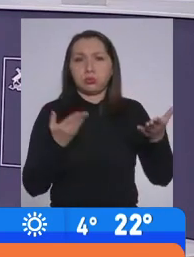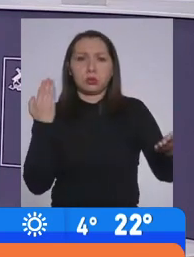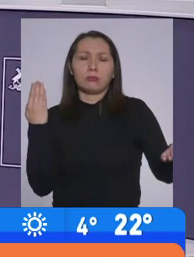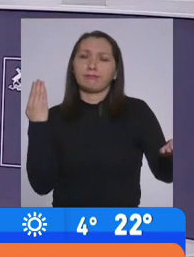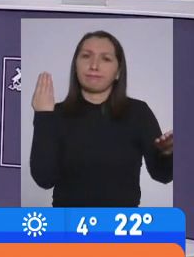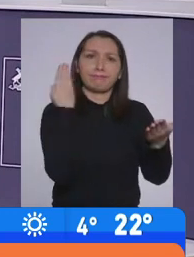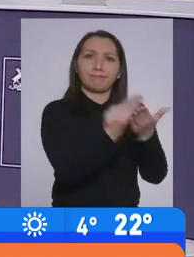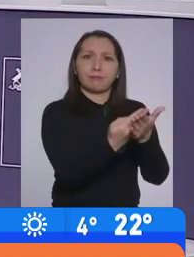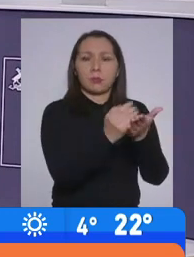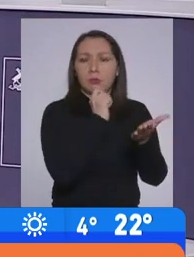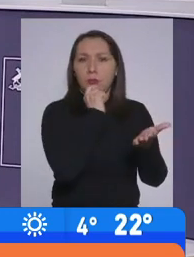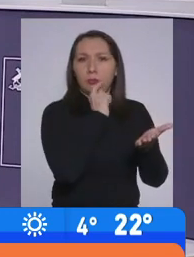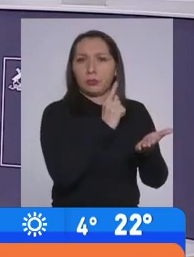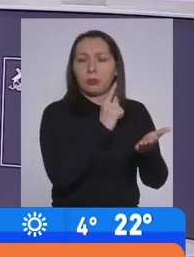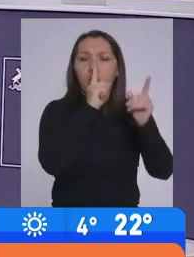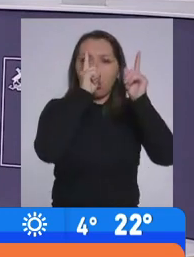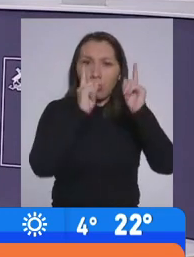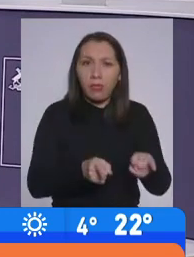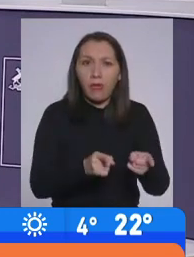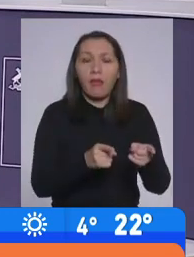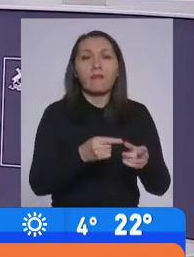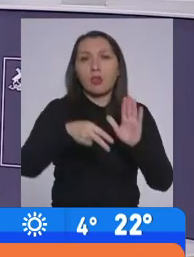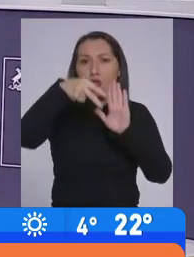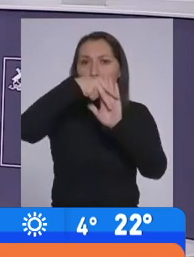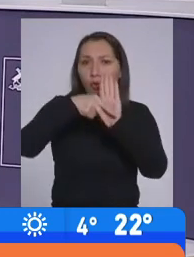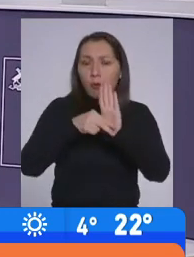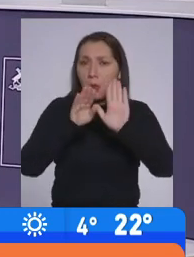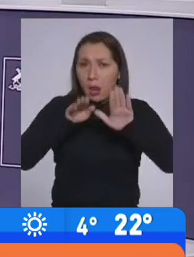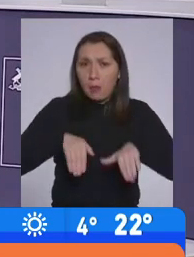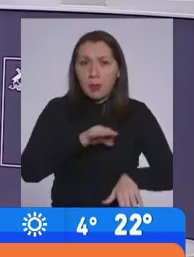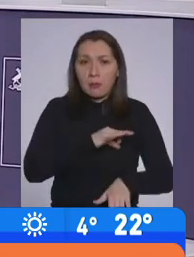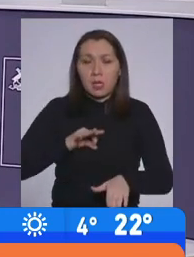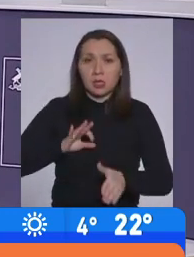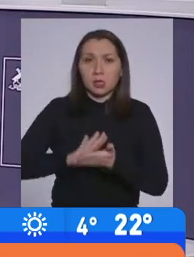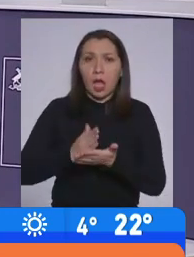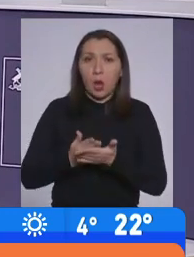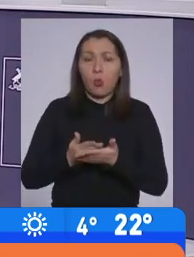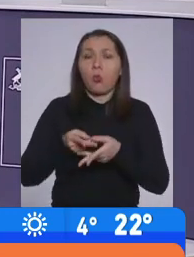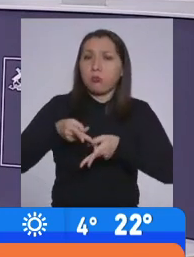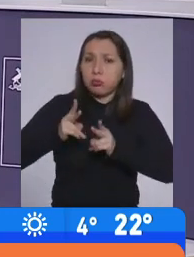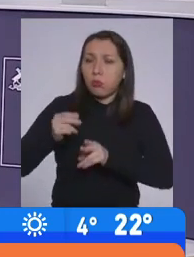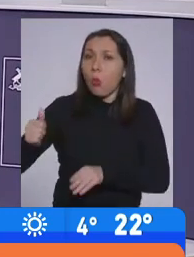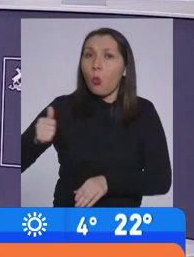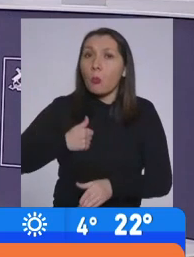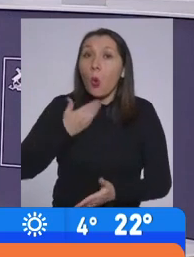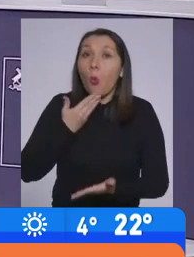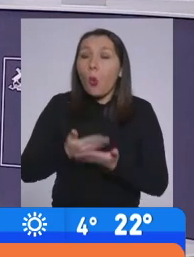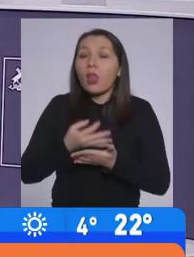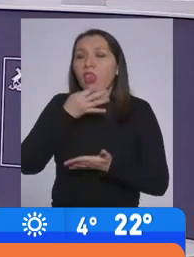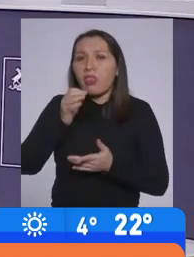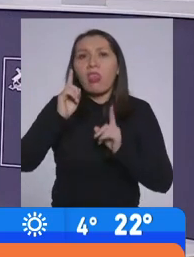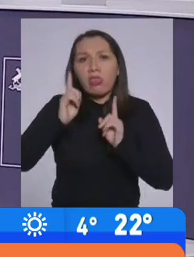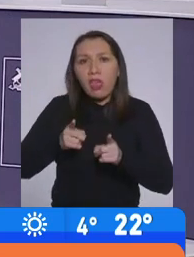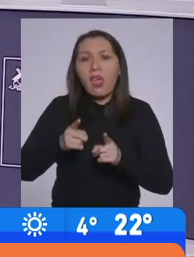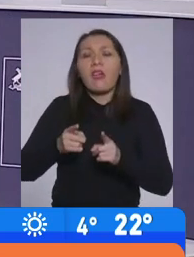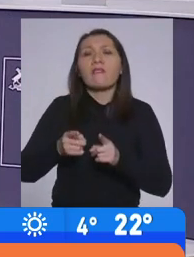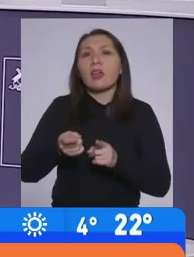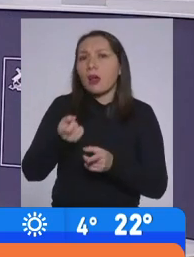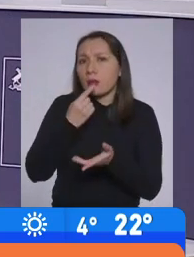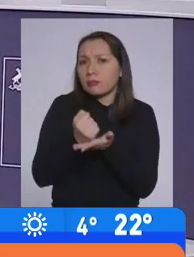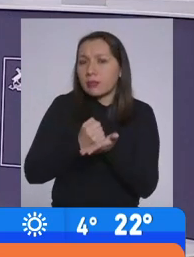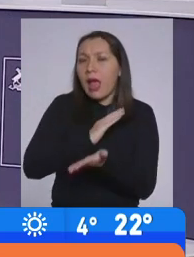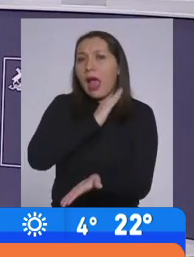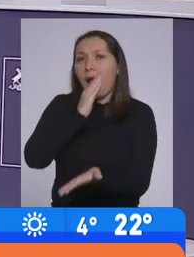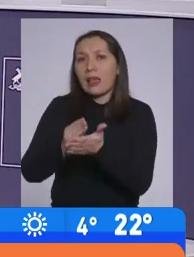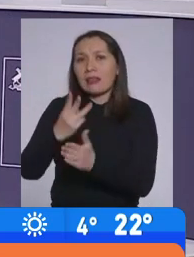demandar que se apliquen las normas que el mismo minsa le ha instruido cuando se ordenó la entrega de terapias hasta por tres